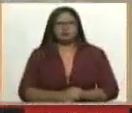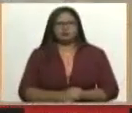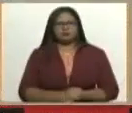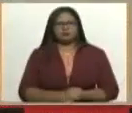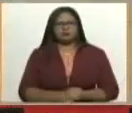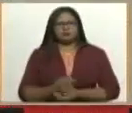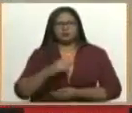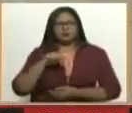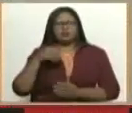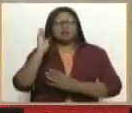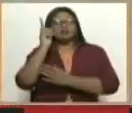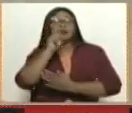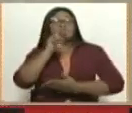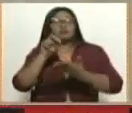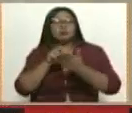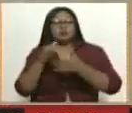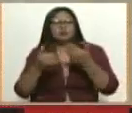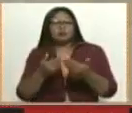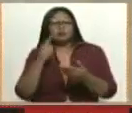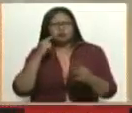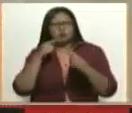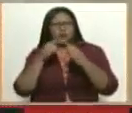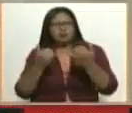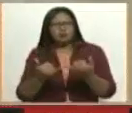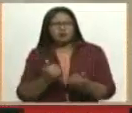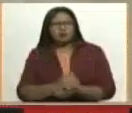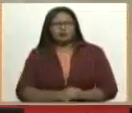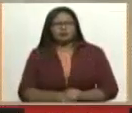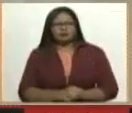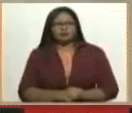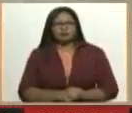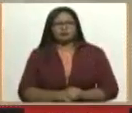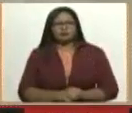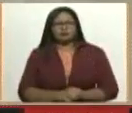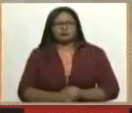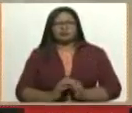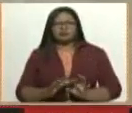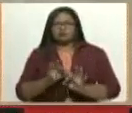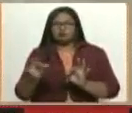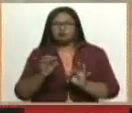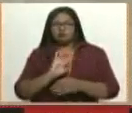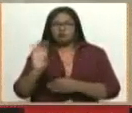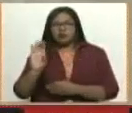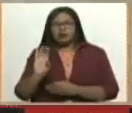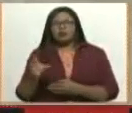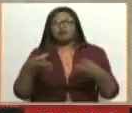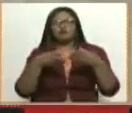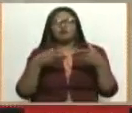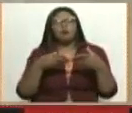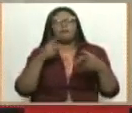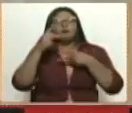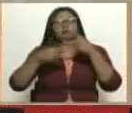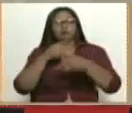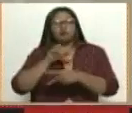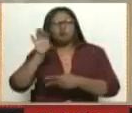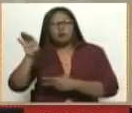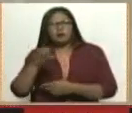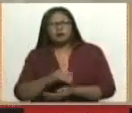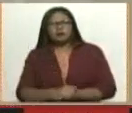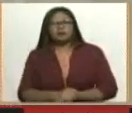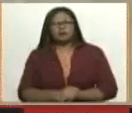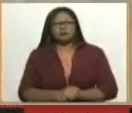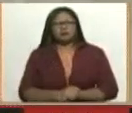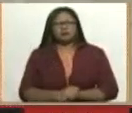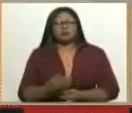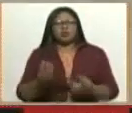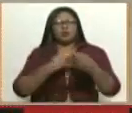la Asamblea Nacional, que como expresión soberana del foro político del país honró los